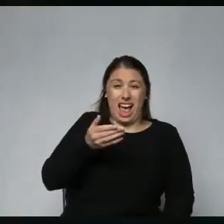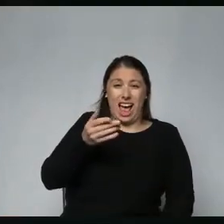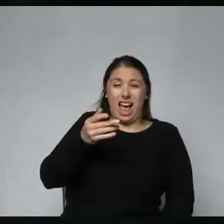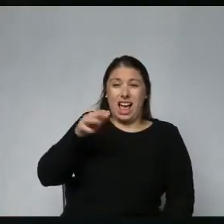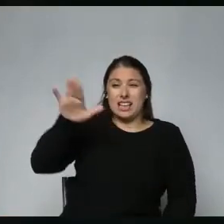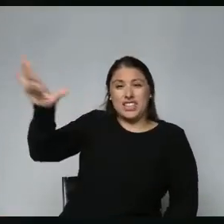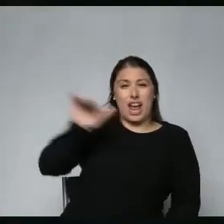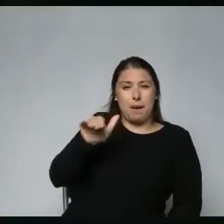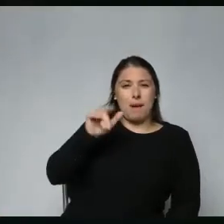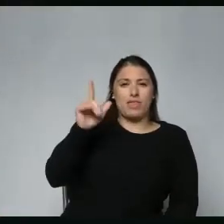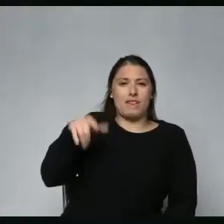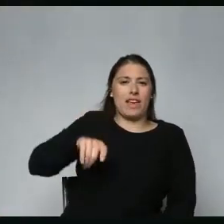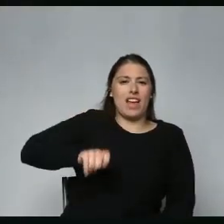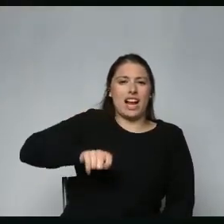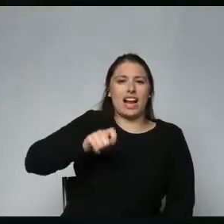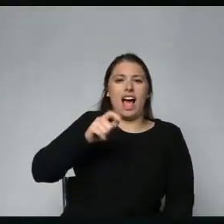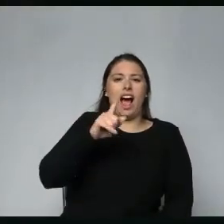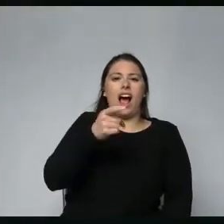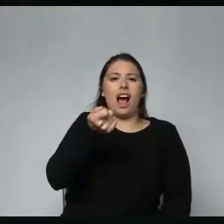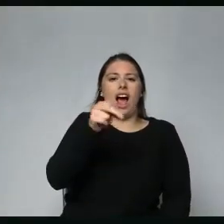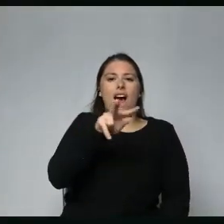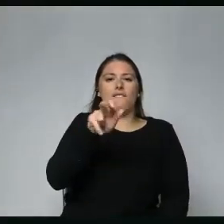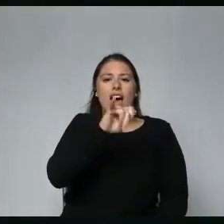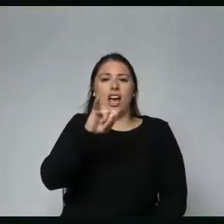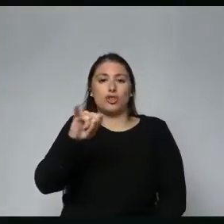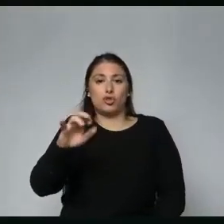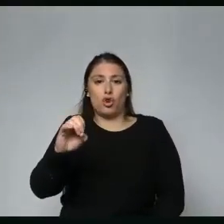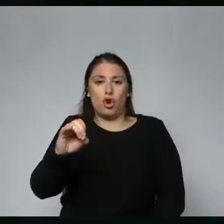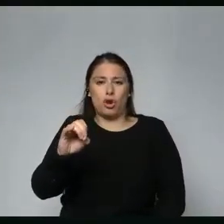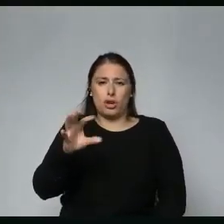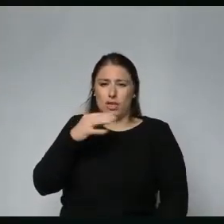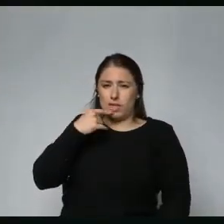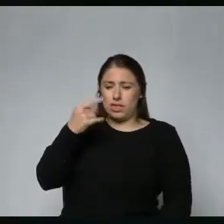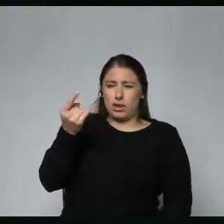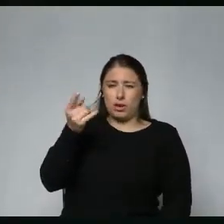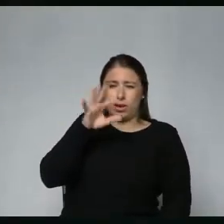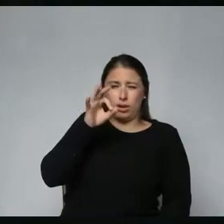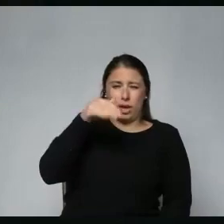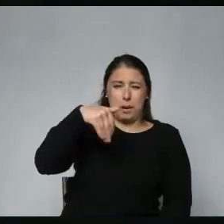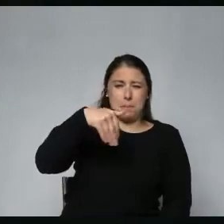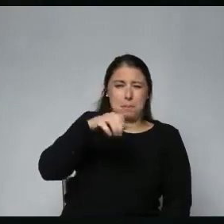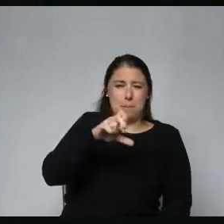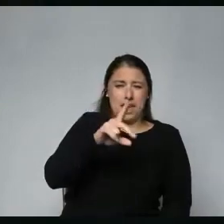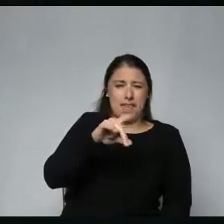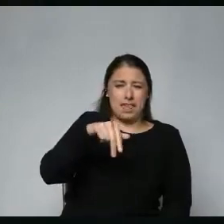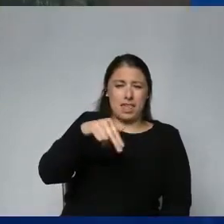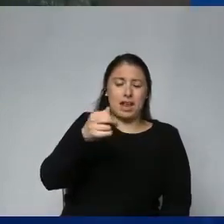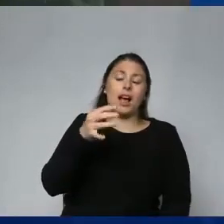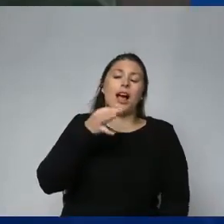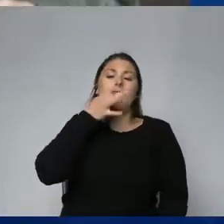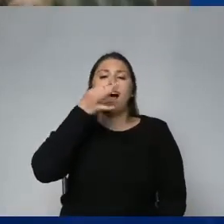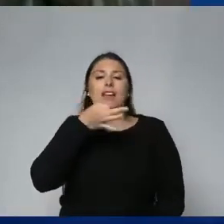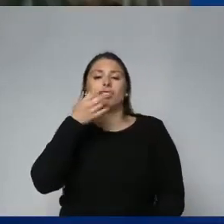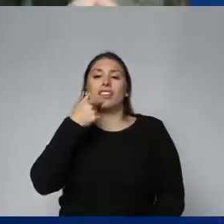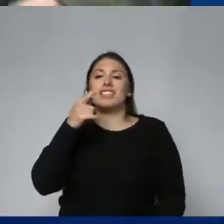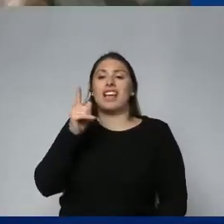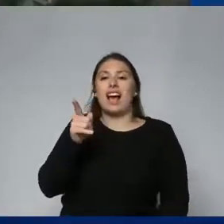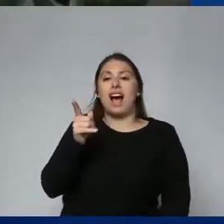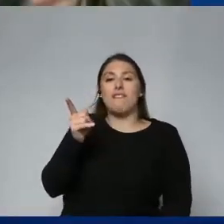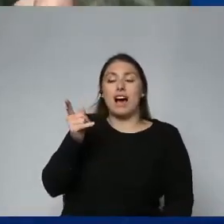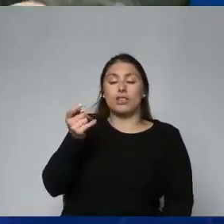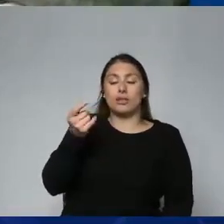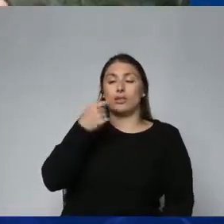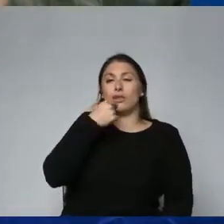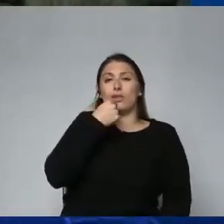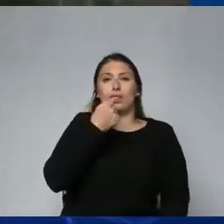la citación a muchos, eran pero muchos. Fue Gabazo el que le dijo que era Medina. Era el. Bueno, hay unas anécdotas de que Gabazo dijo tal cosa. No me